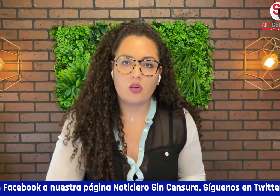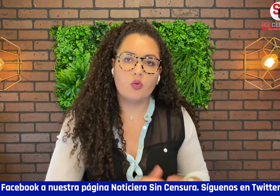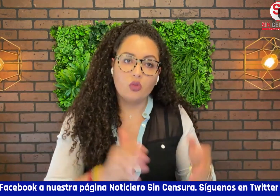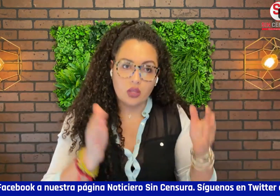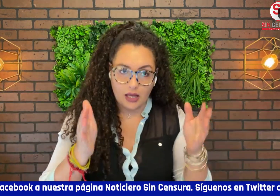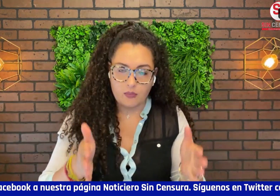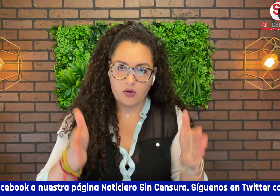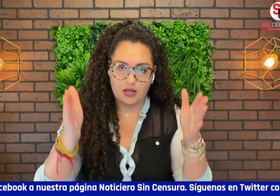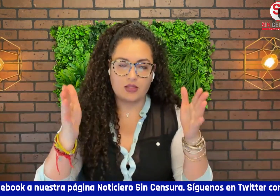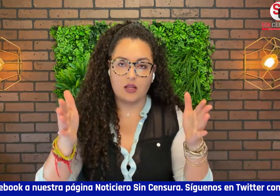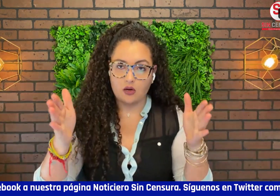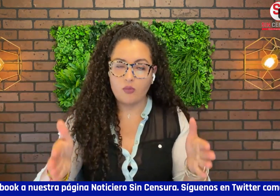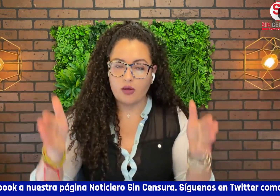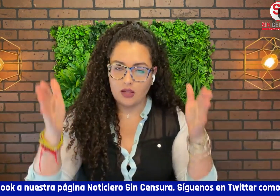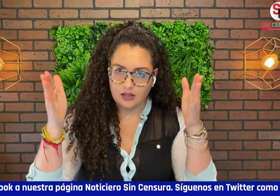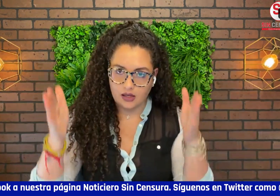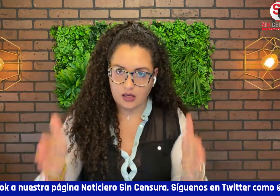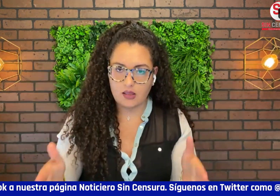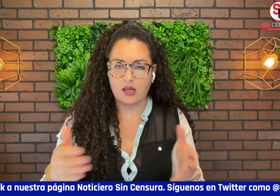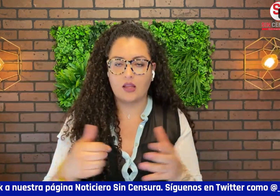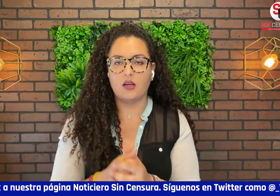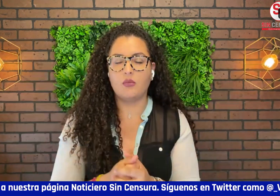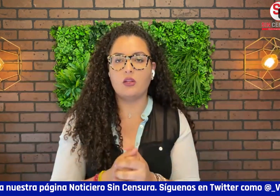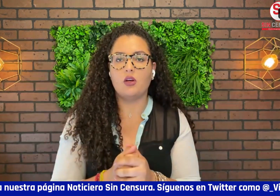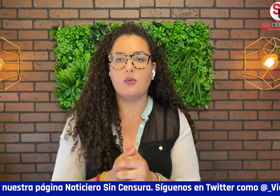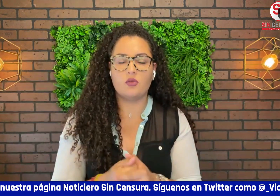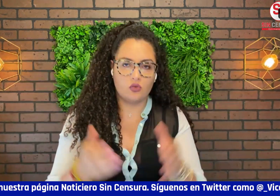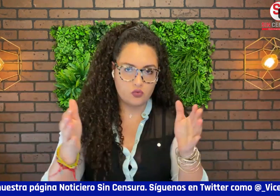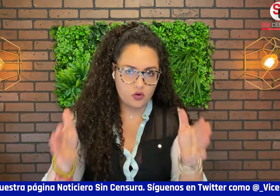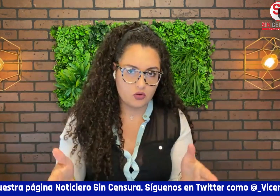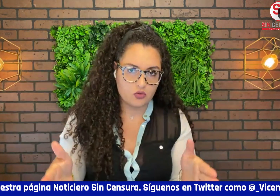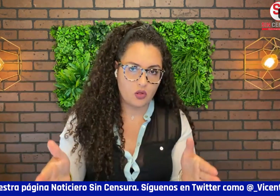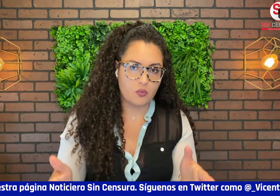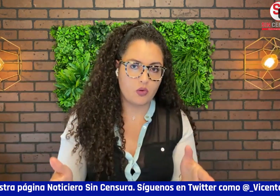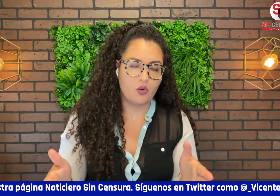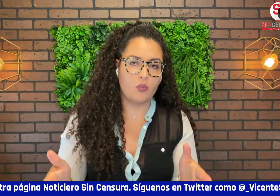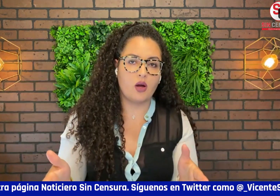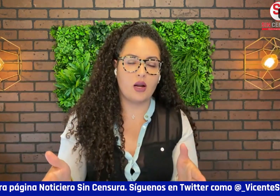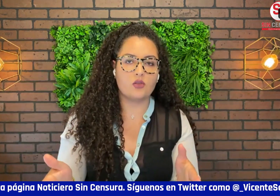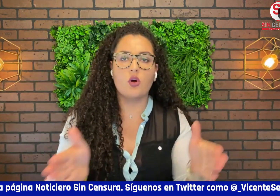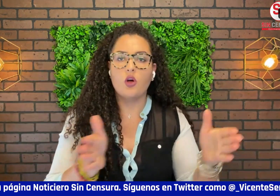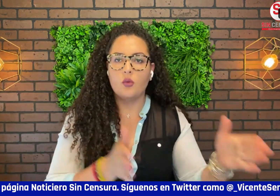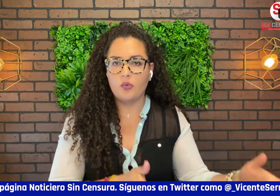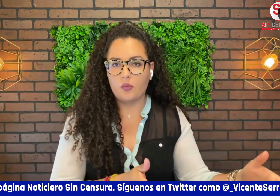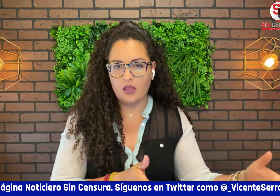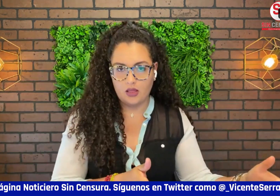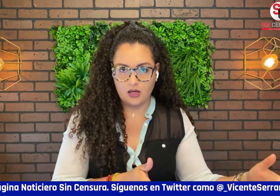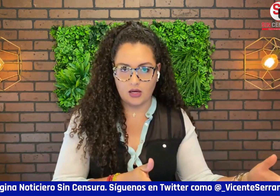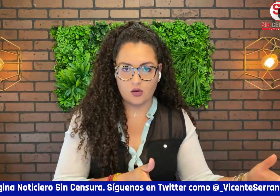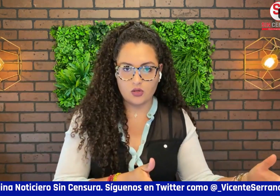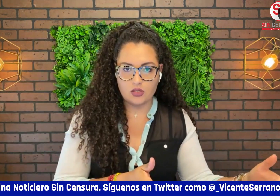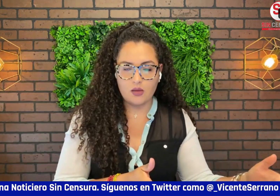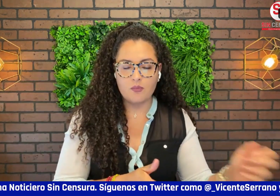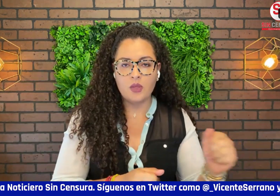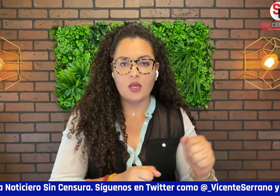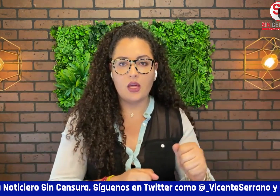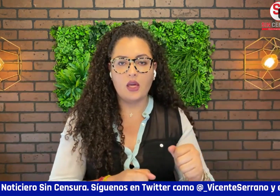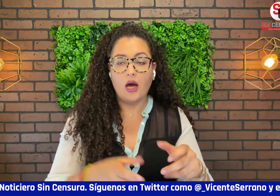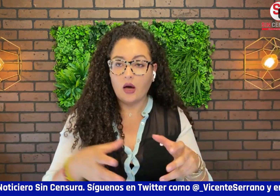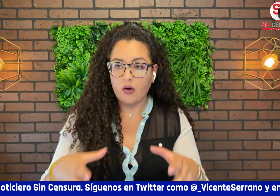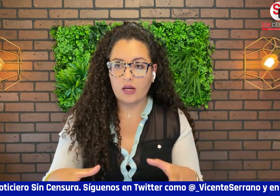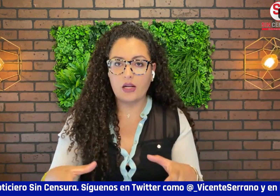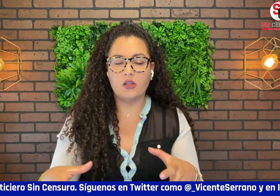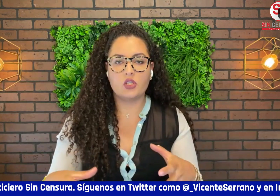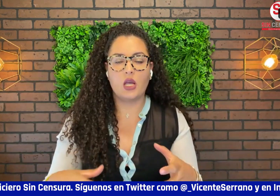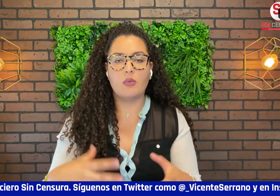del metro, un tramo que se derrumba, la tragedia del Metro Olivos, fue construido por Grupo Carso, propiedad de Carlos Slim.